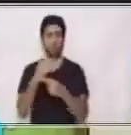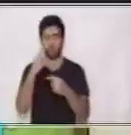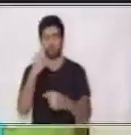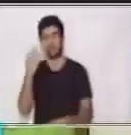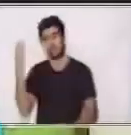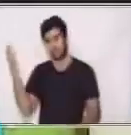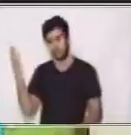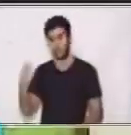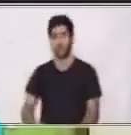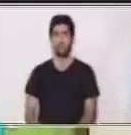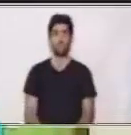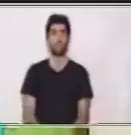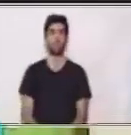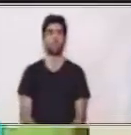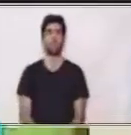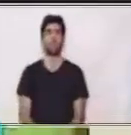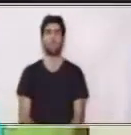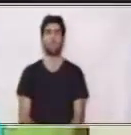procedemos.